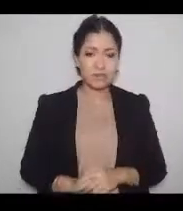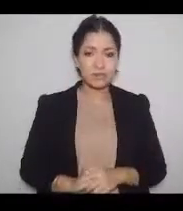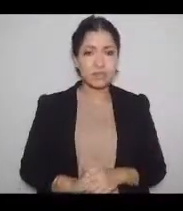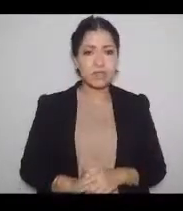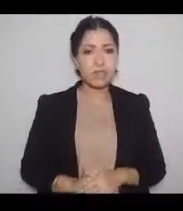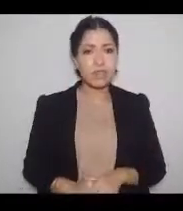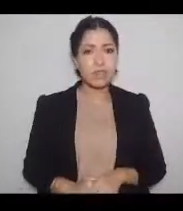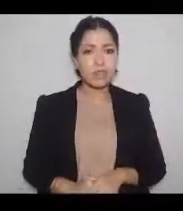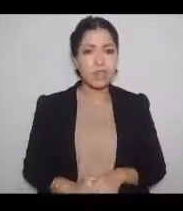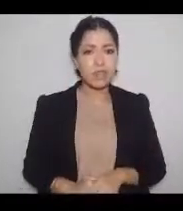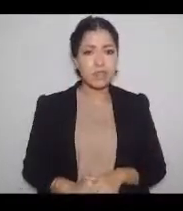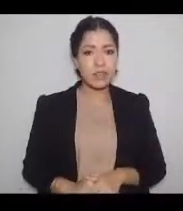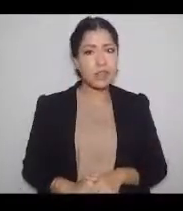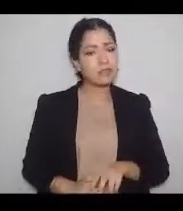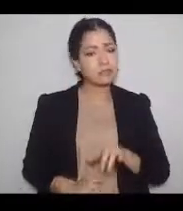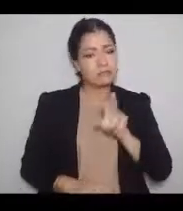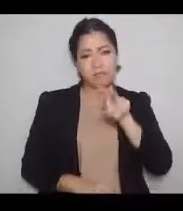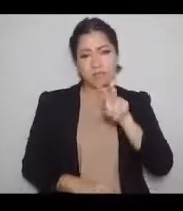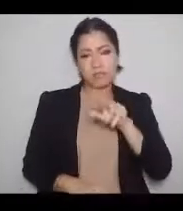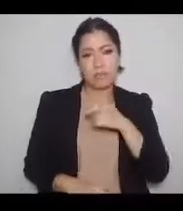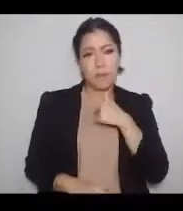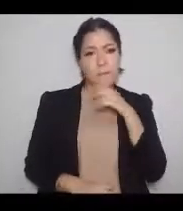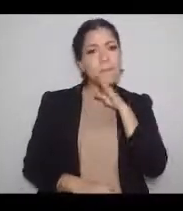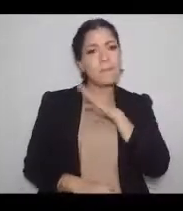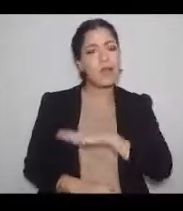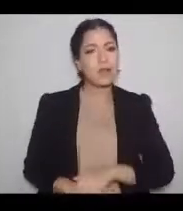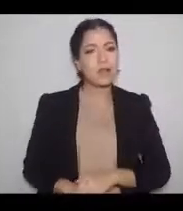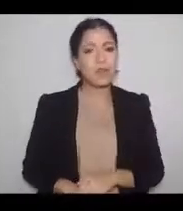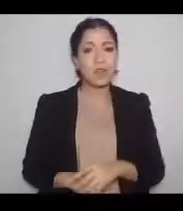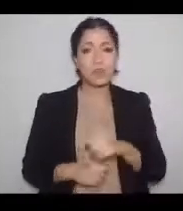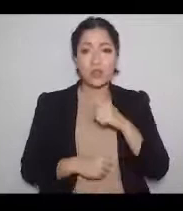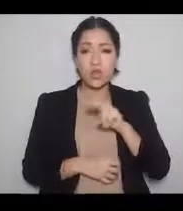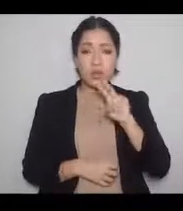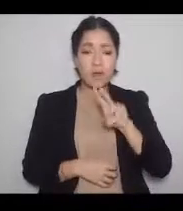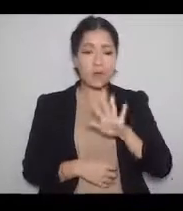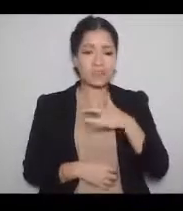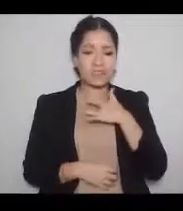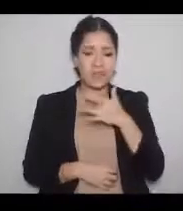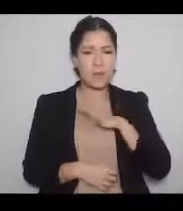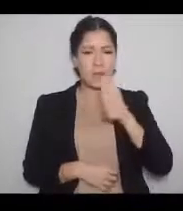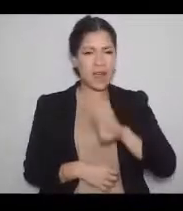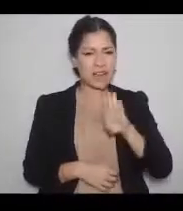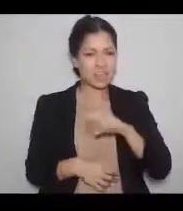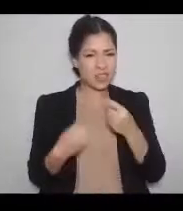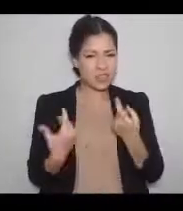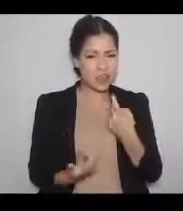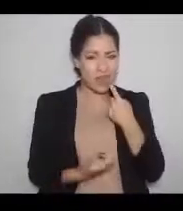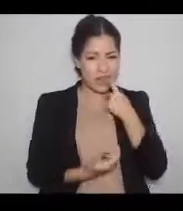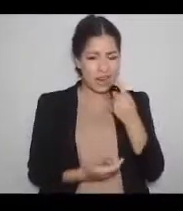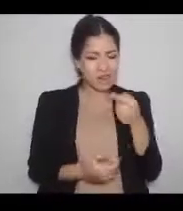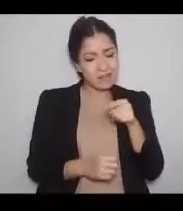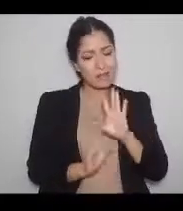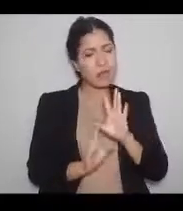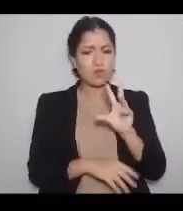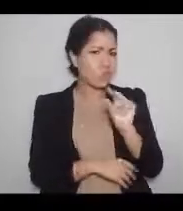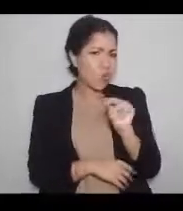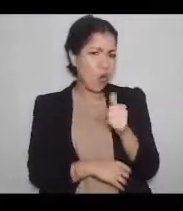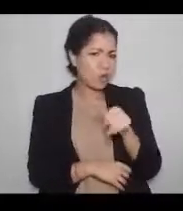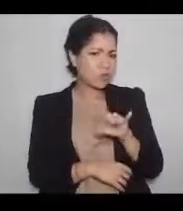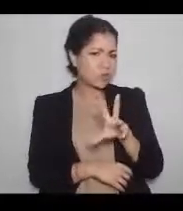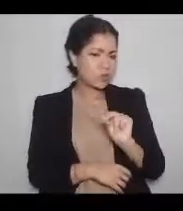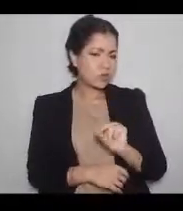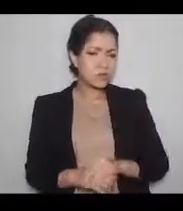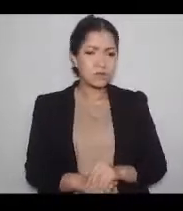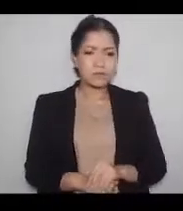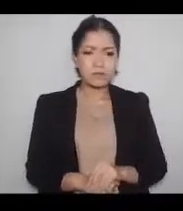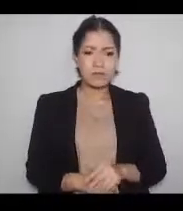Sí, me vi muy mal. Quedé como un resentido, pero te juro que no soy así. ¿Qué? Conozco más de lo que